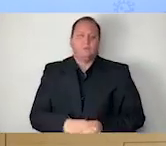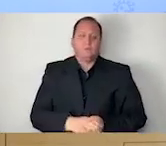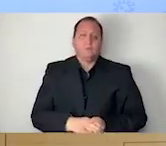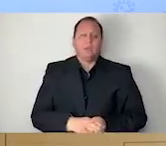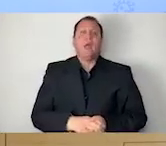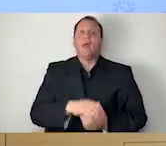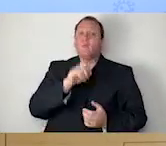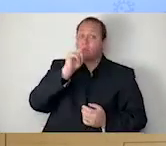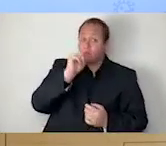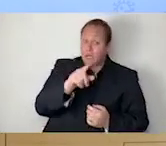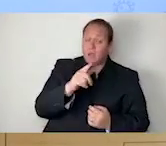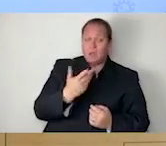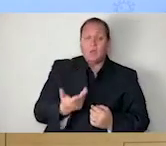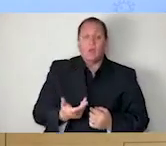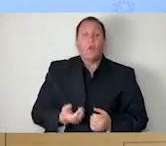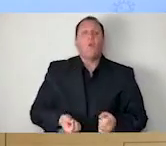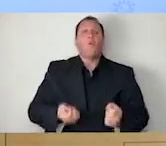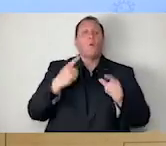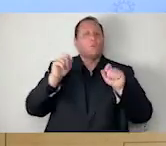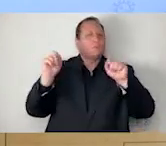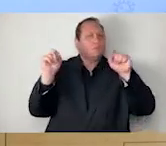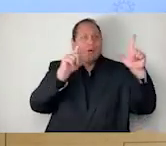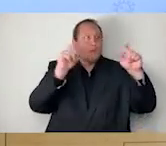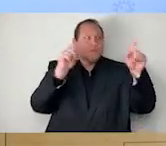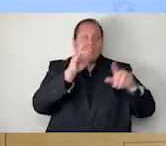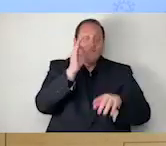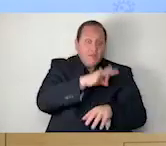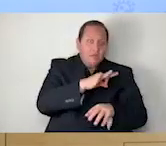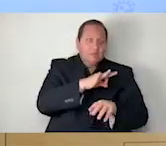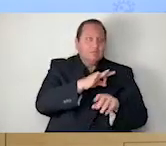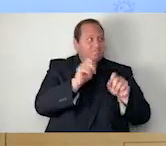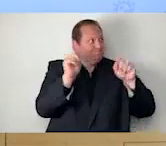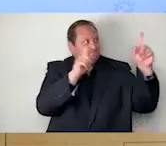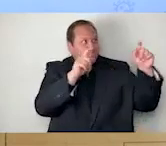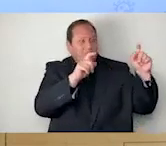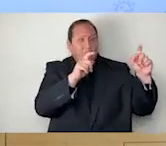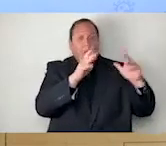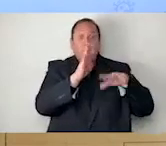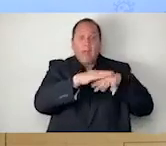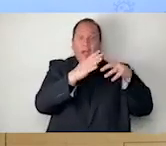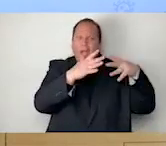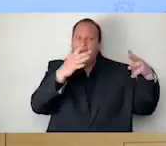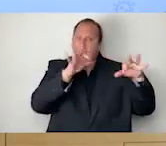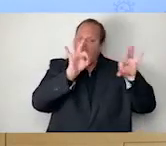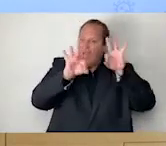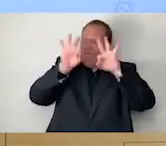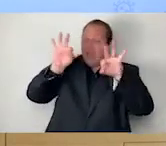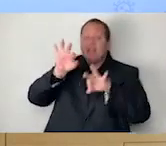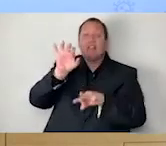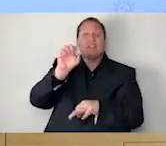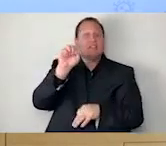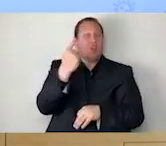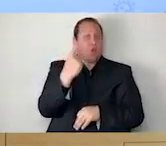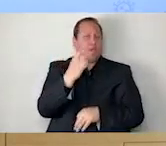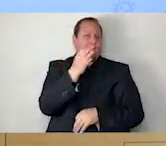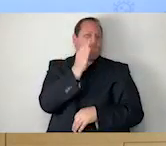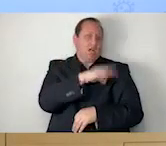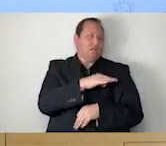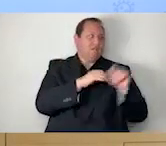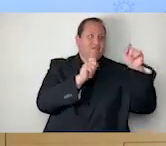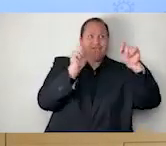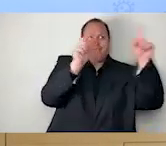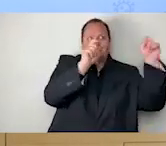también creció el número de páginas apócrifas a 61 61 páginas